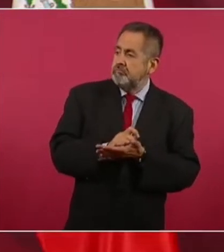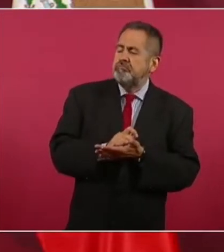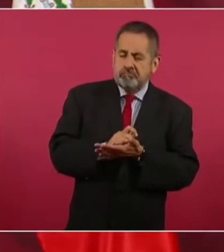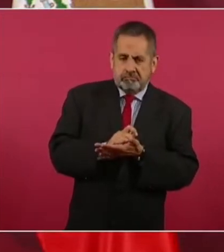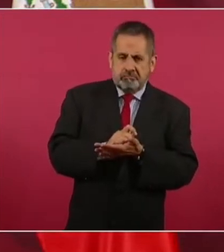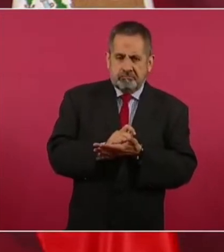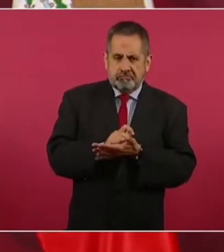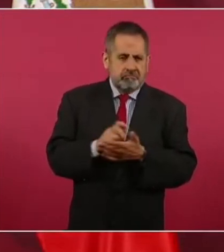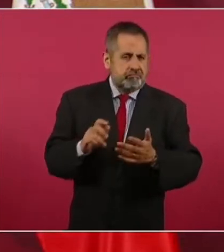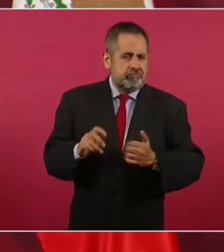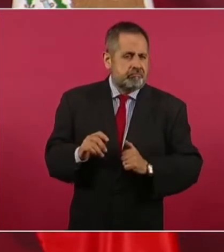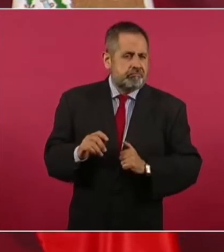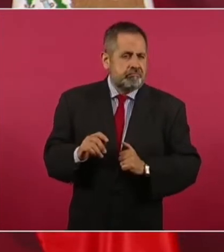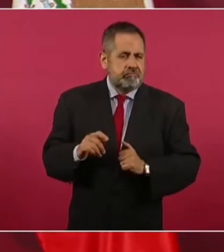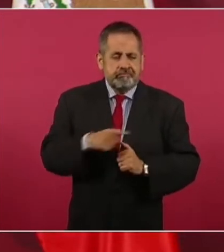era mejor